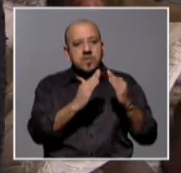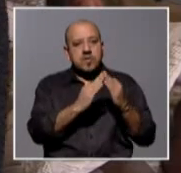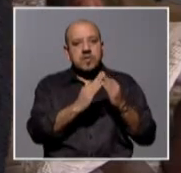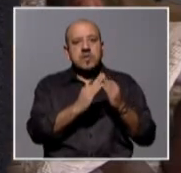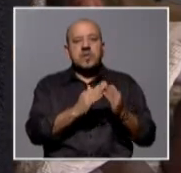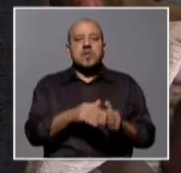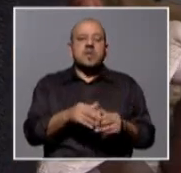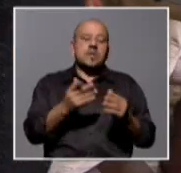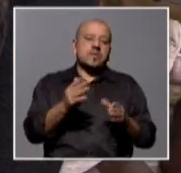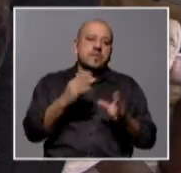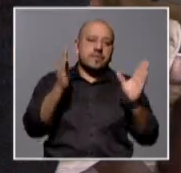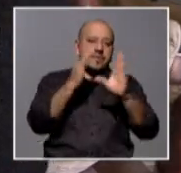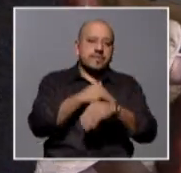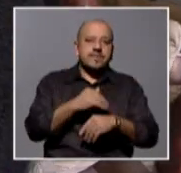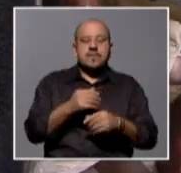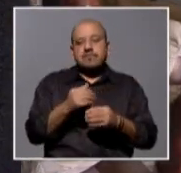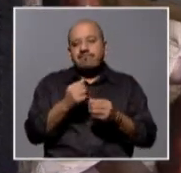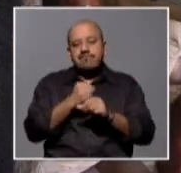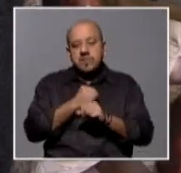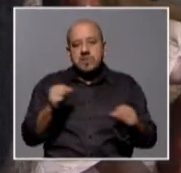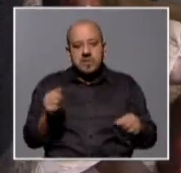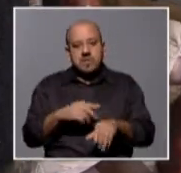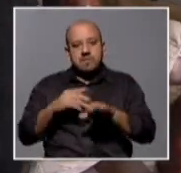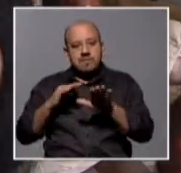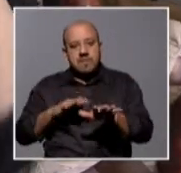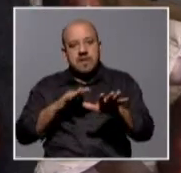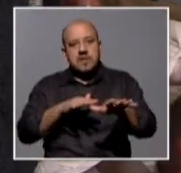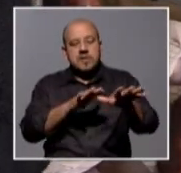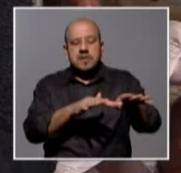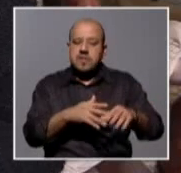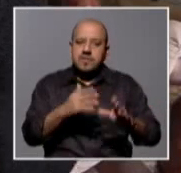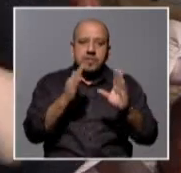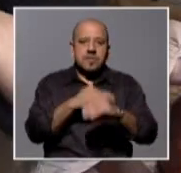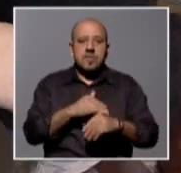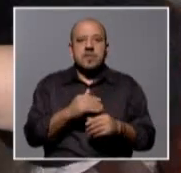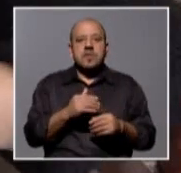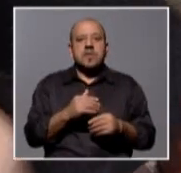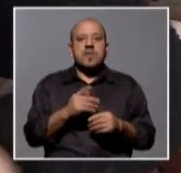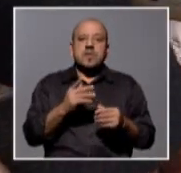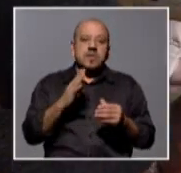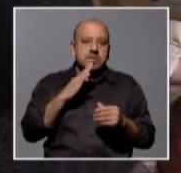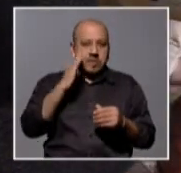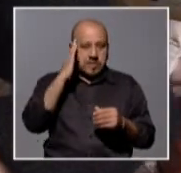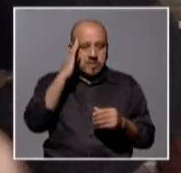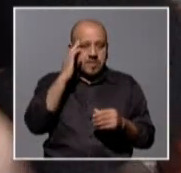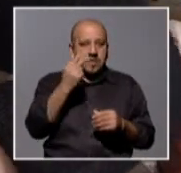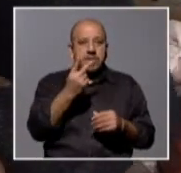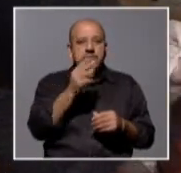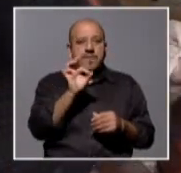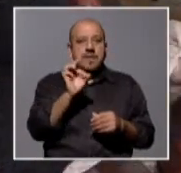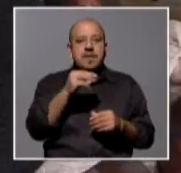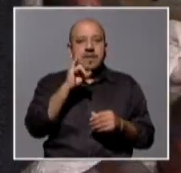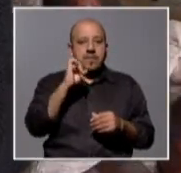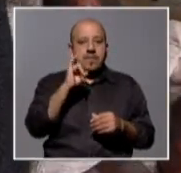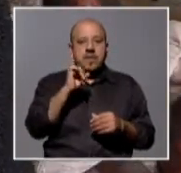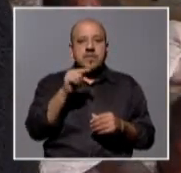nos imposibilita el marchar como todos los años, que es algo que ya está resuelto. Todo el mundo se encuentra el 20 de mayo, ese día